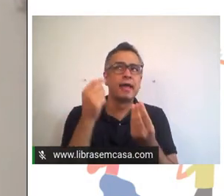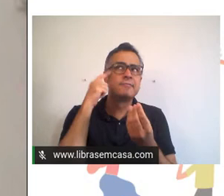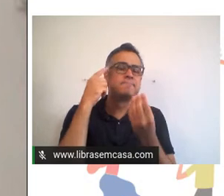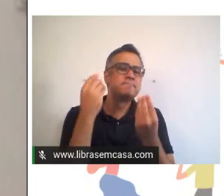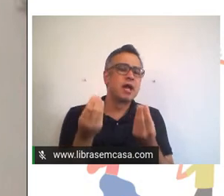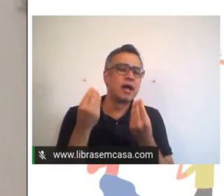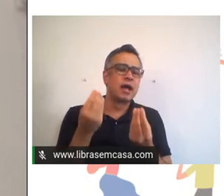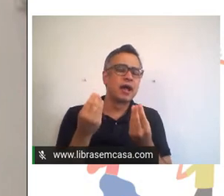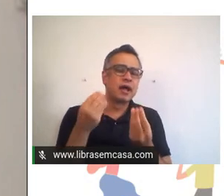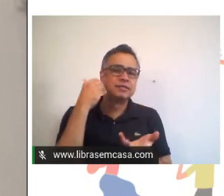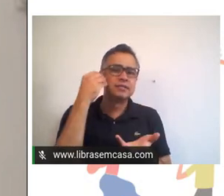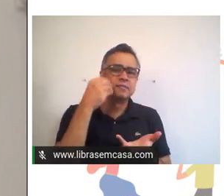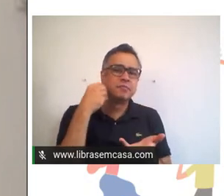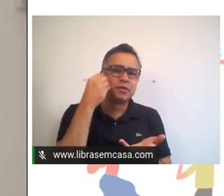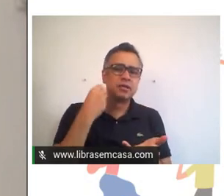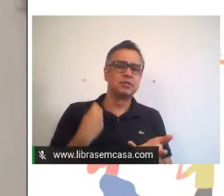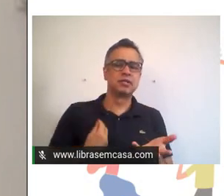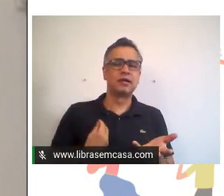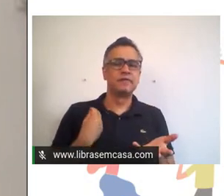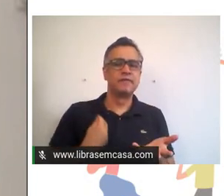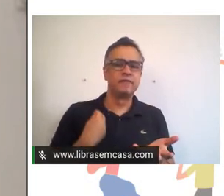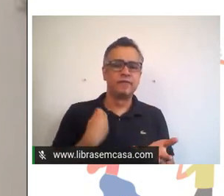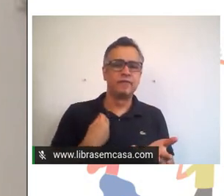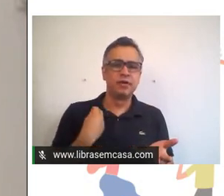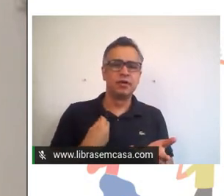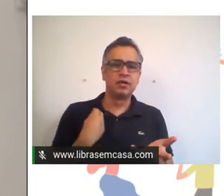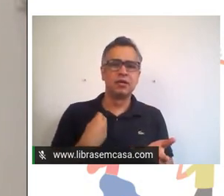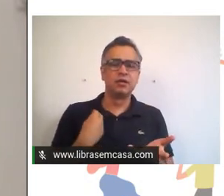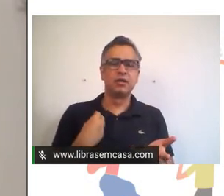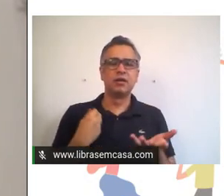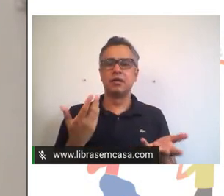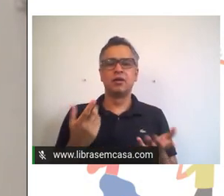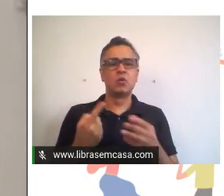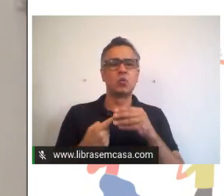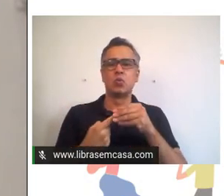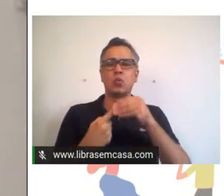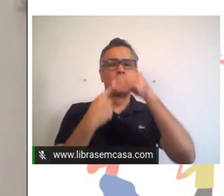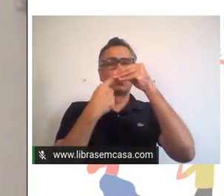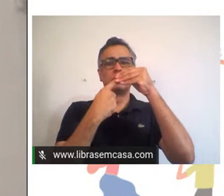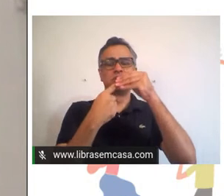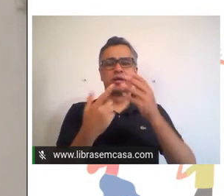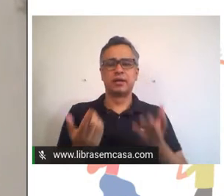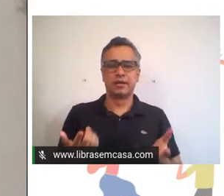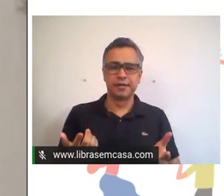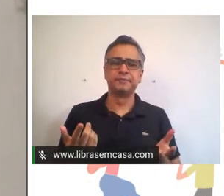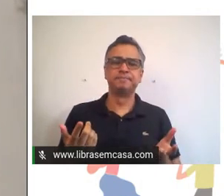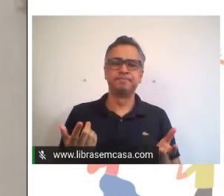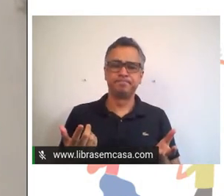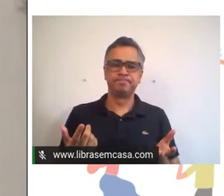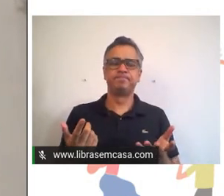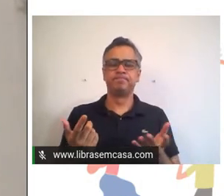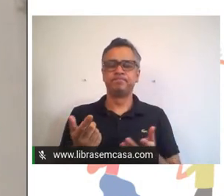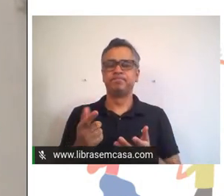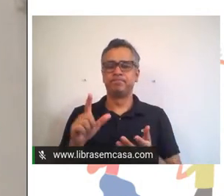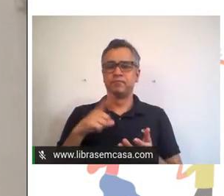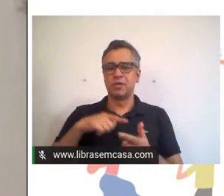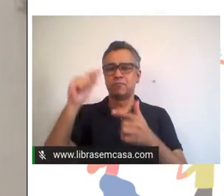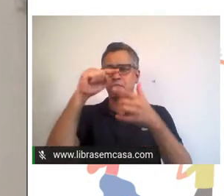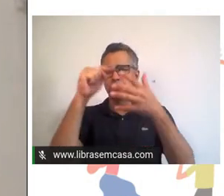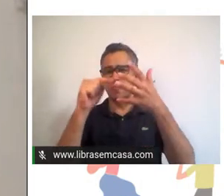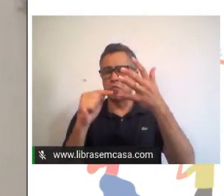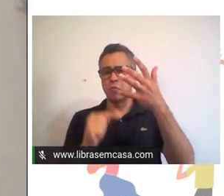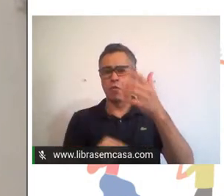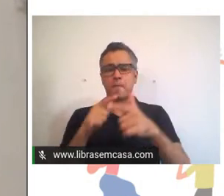esta experiencia de vida, que por lo que sabemos es la única y estamos rodeándola